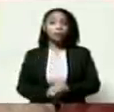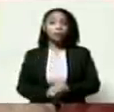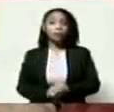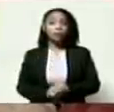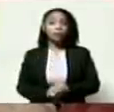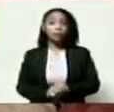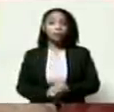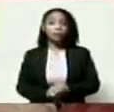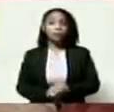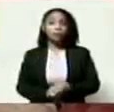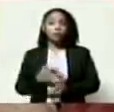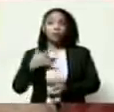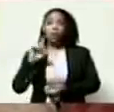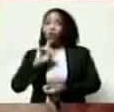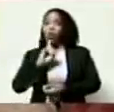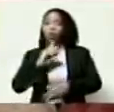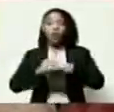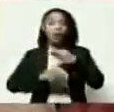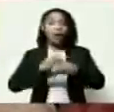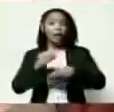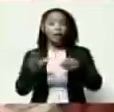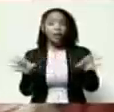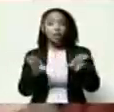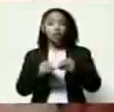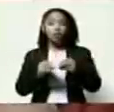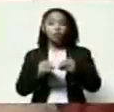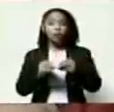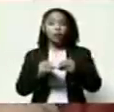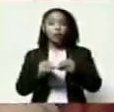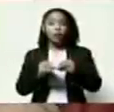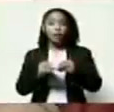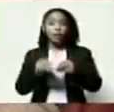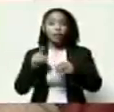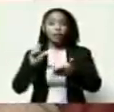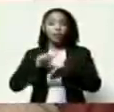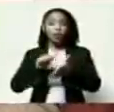que siente que no va a haber concretada desde donde está,